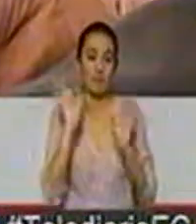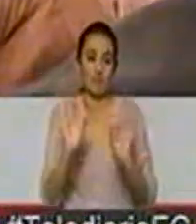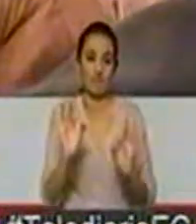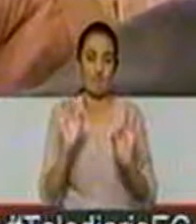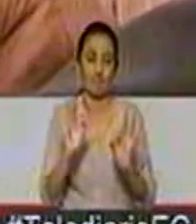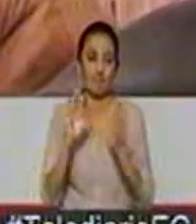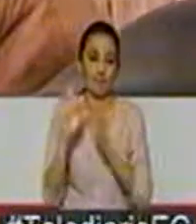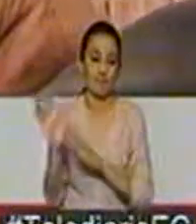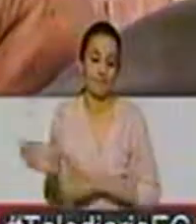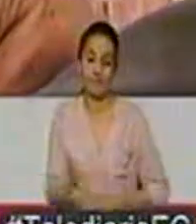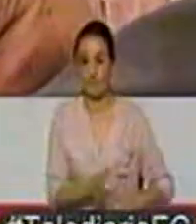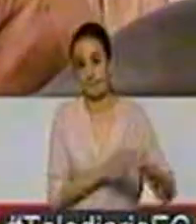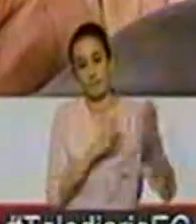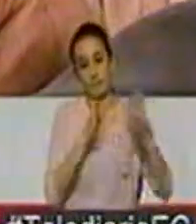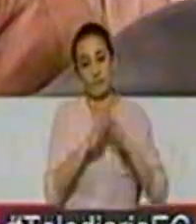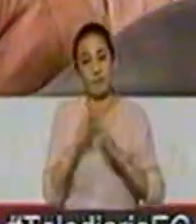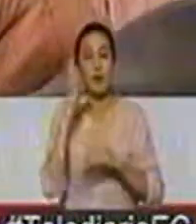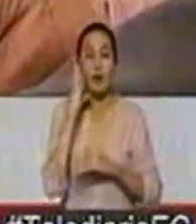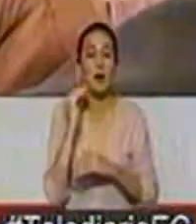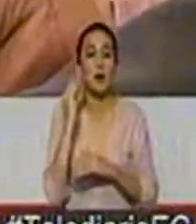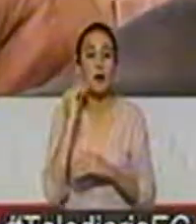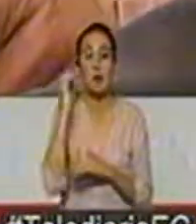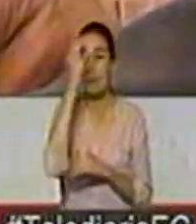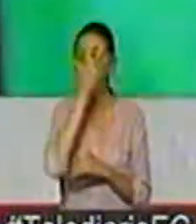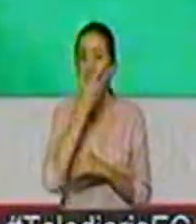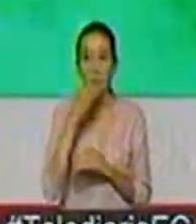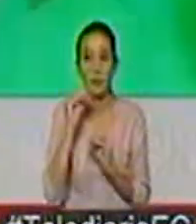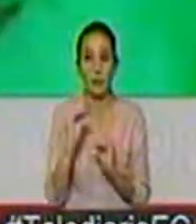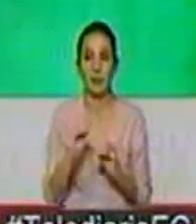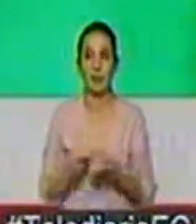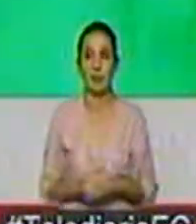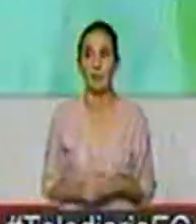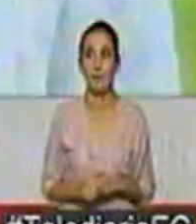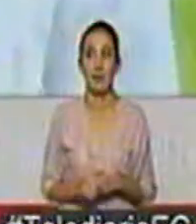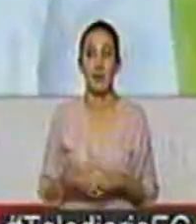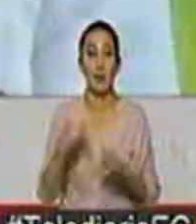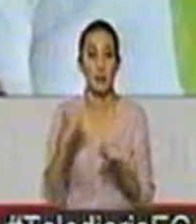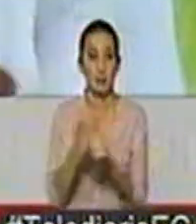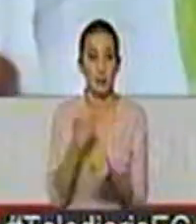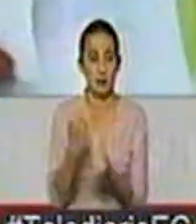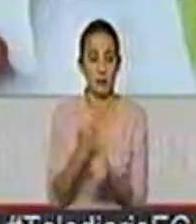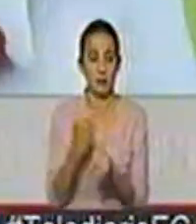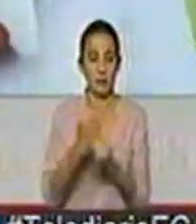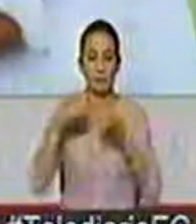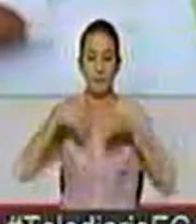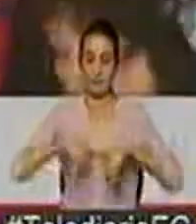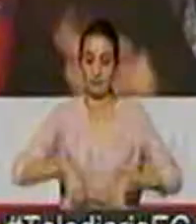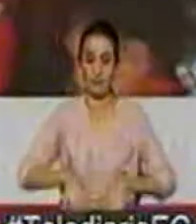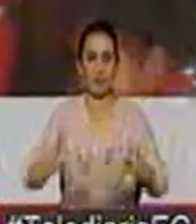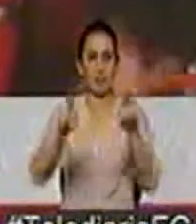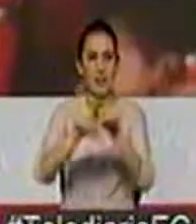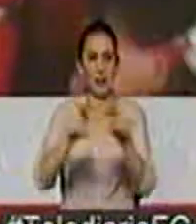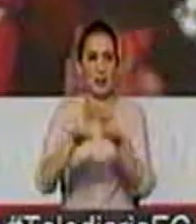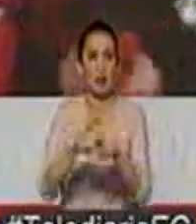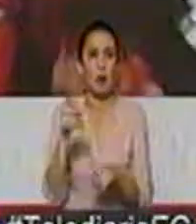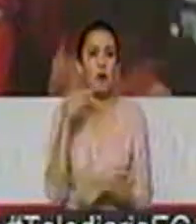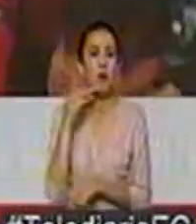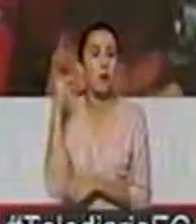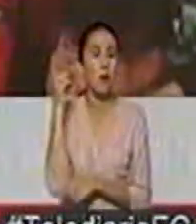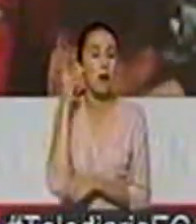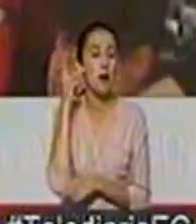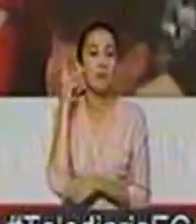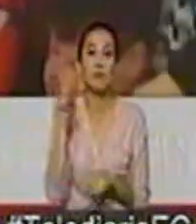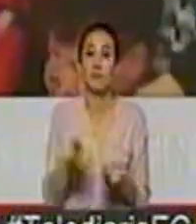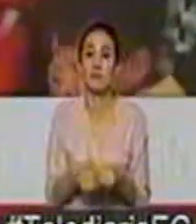con ellos, se ha hecho una experiencia muy grande. Un trabajo que se completa con el seguimiento que sus propios padres les entregan en sus hogares.